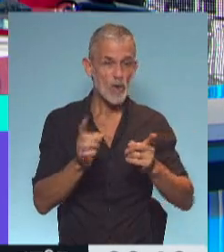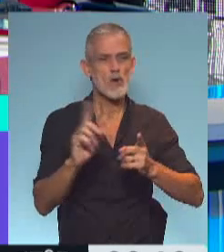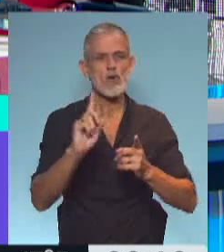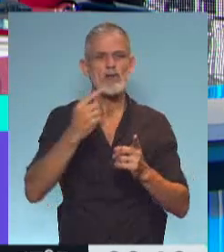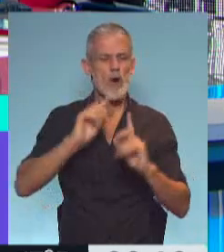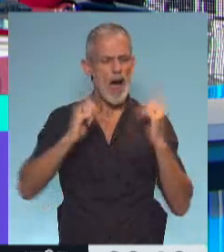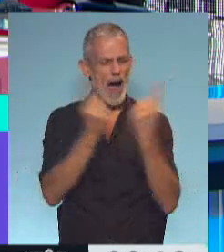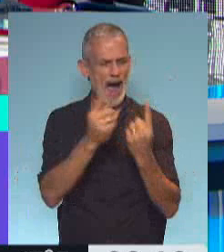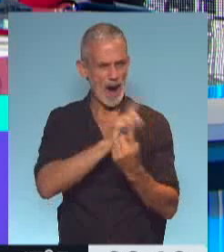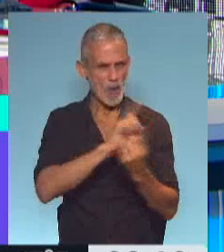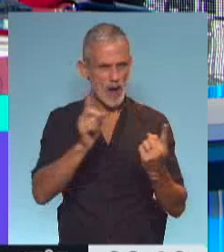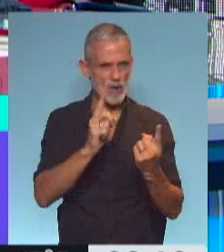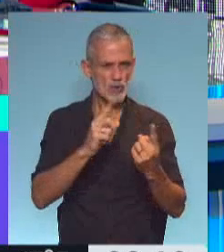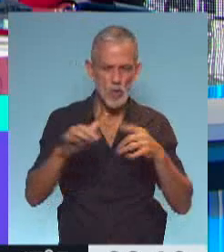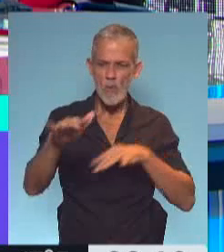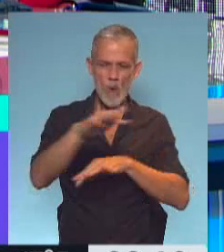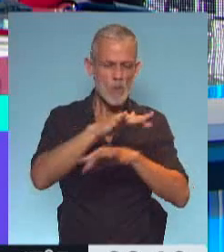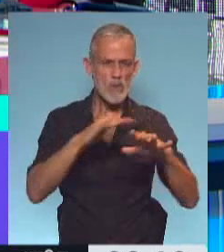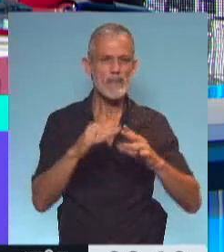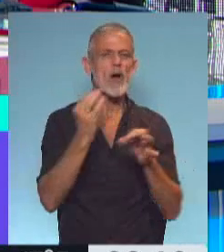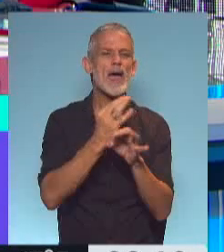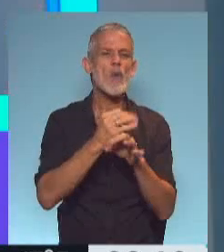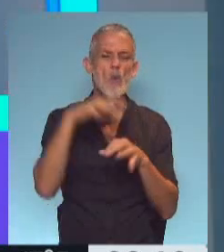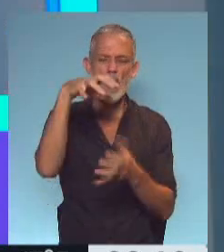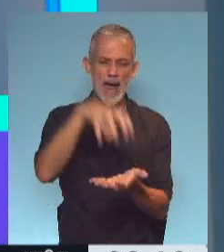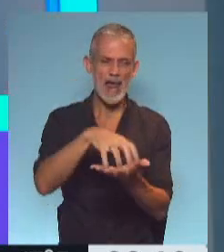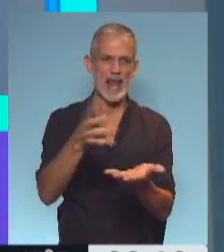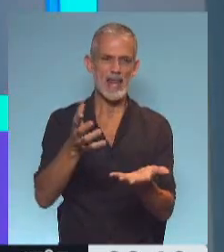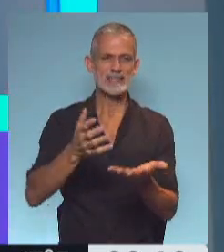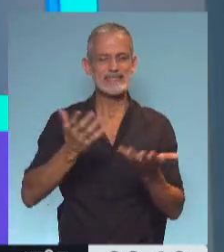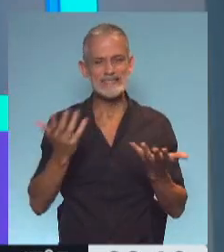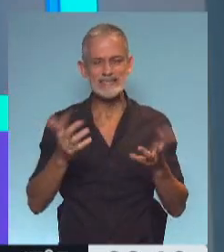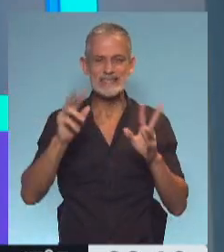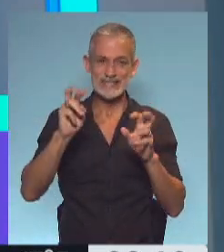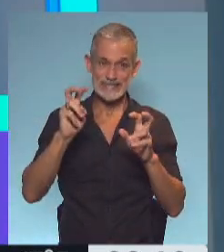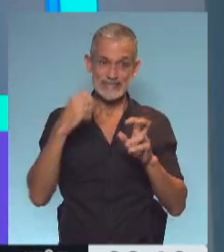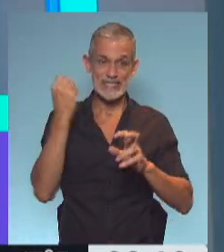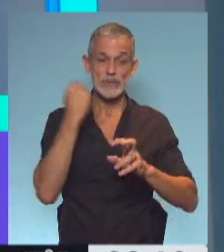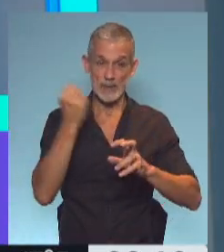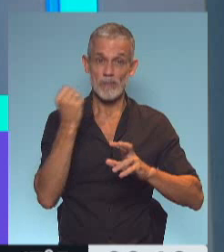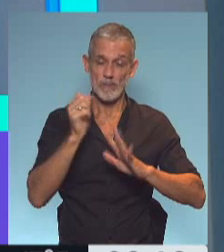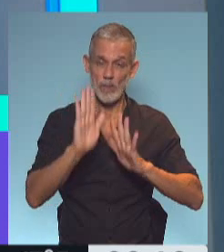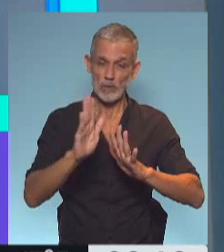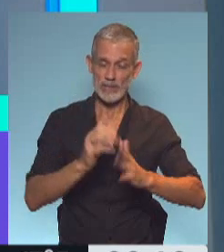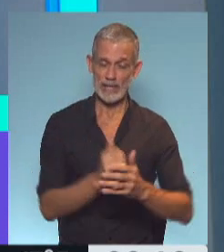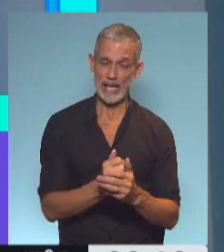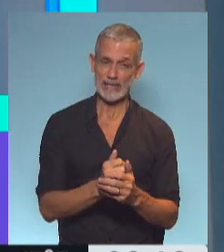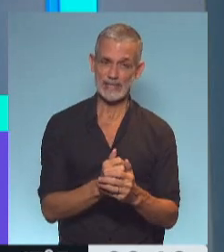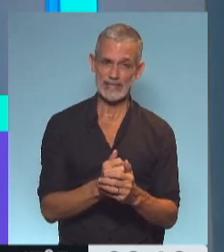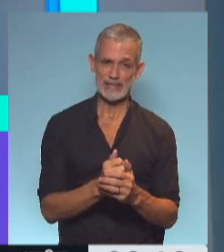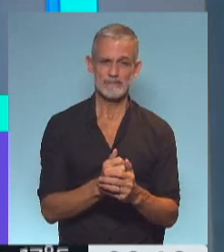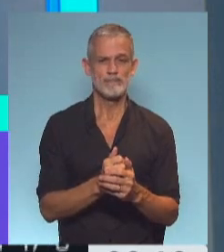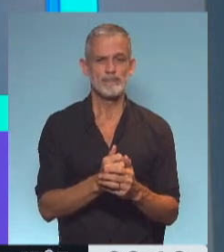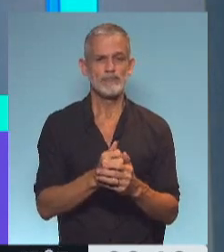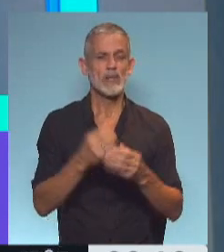al aula en particular, sino a todo el movimiento que bueno, genera... eso es un tema importante a considerar.